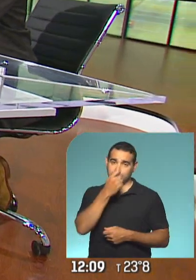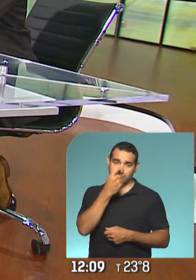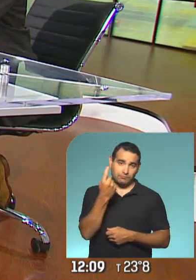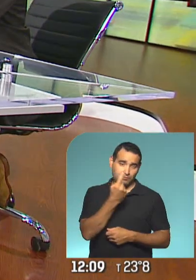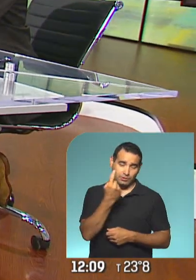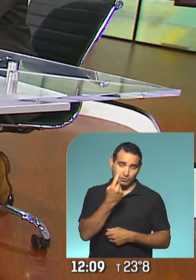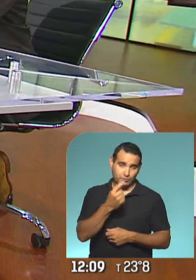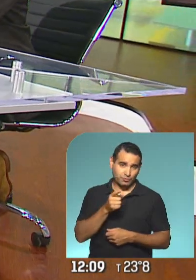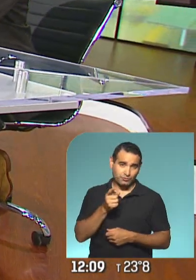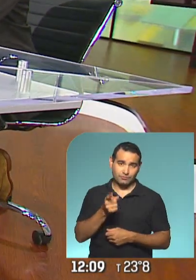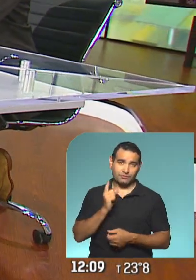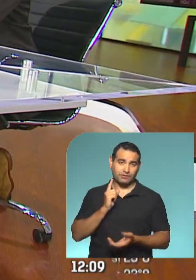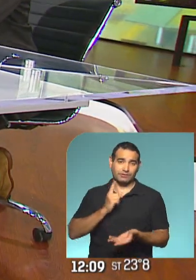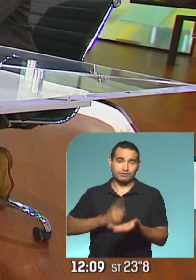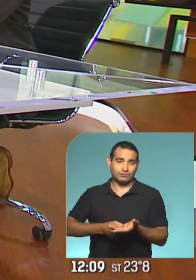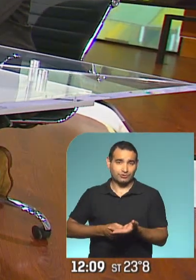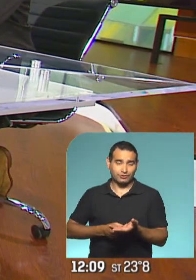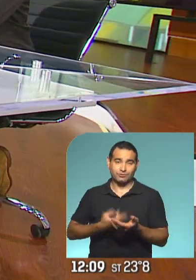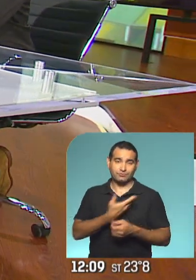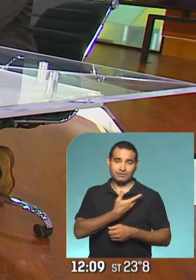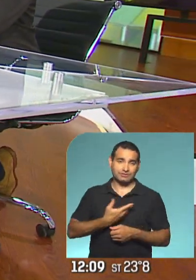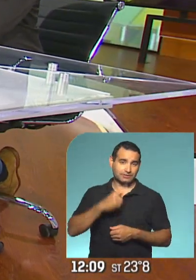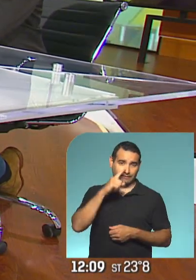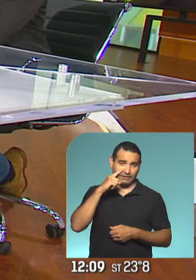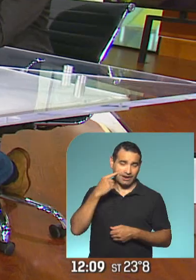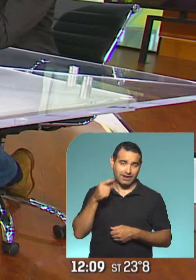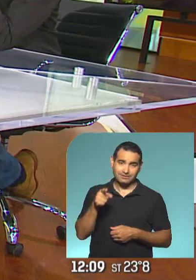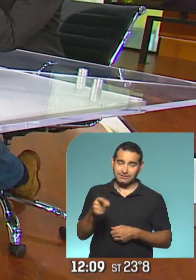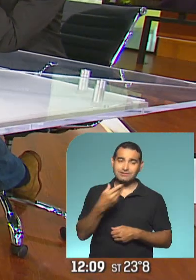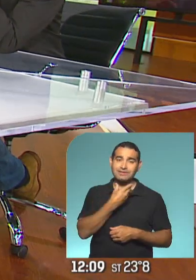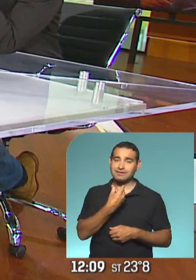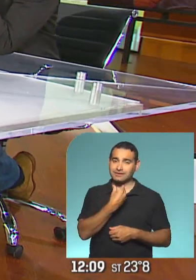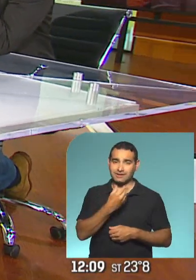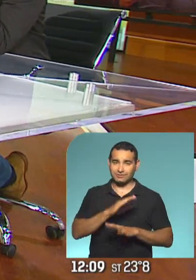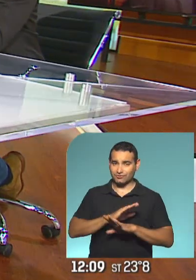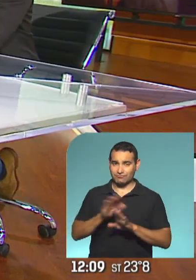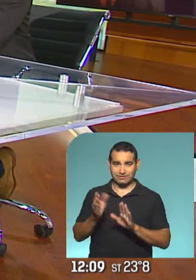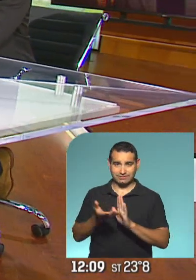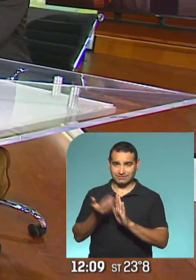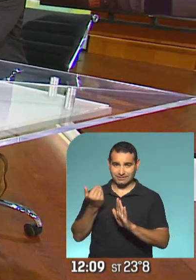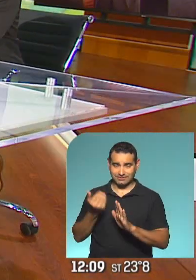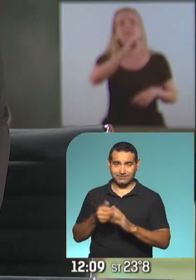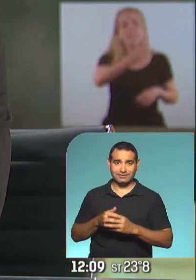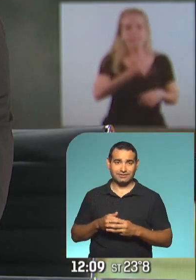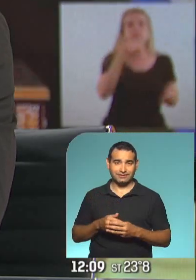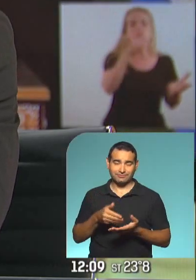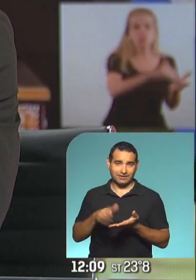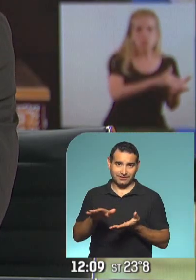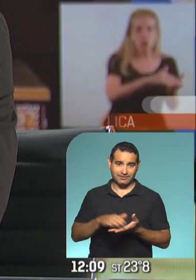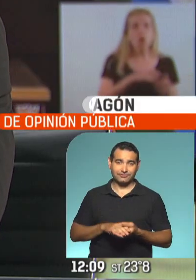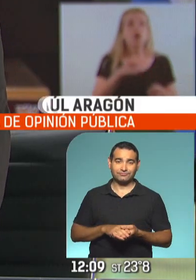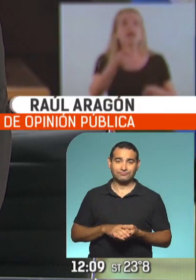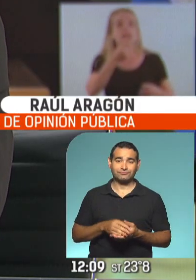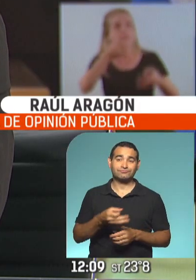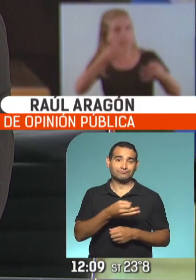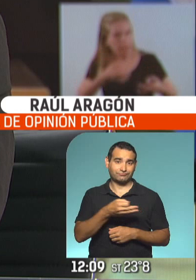decisión apresurada y oportuna del presidente Alberto Fernández de desplazar a Ginés González García. Sí, ciertamente apresurada,